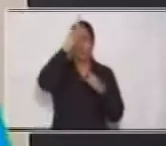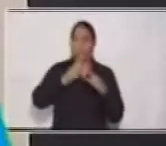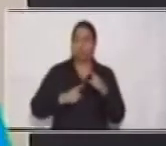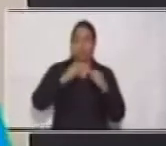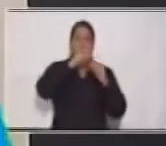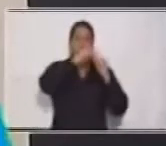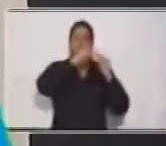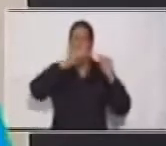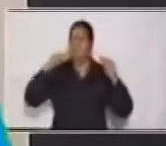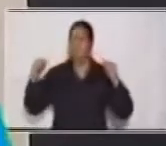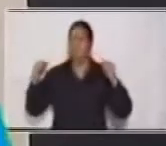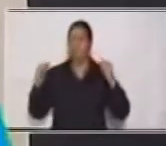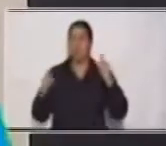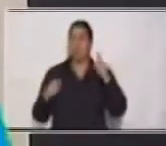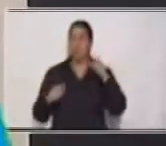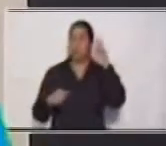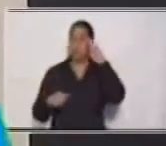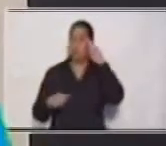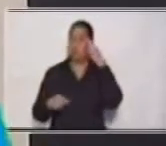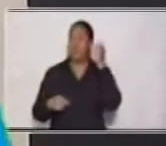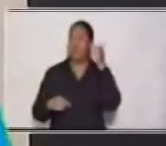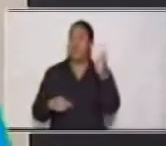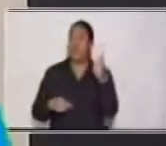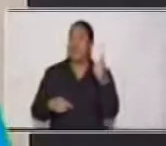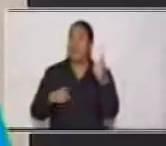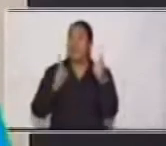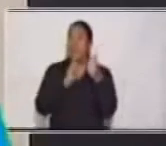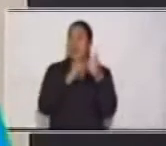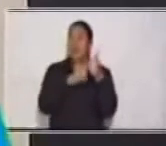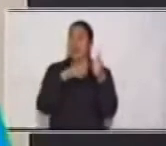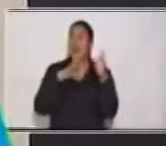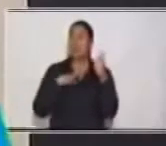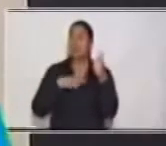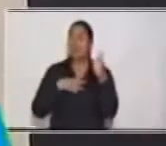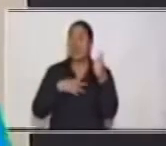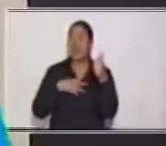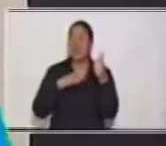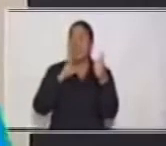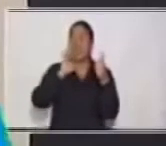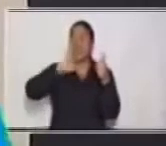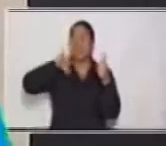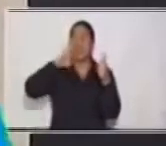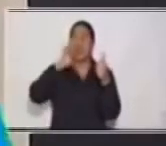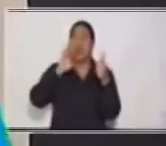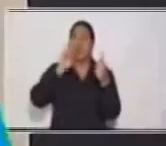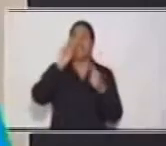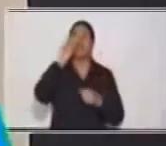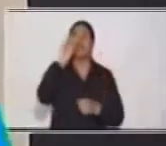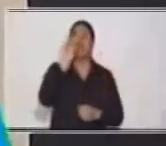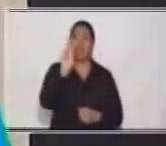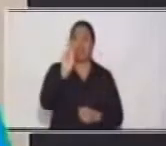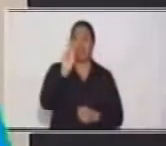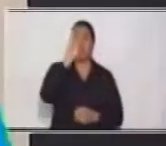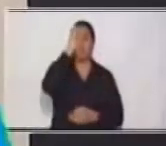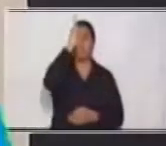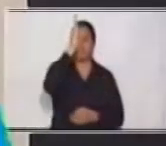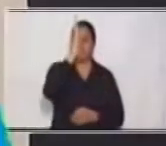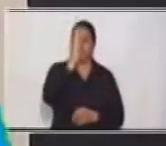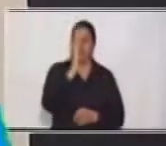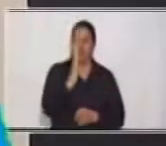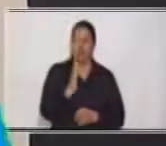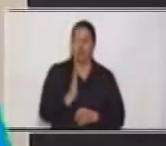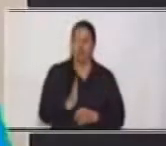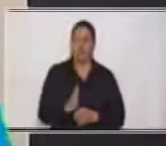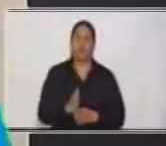A viene con el eje Y, entonces en ese eje se va a trazar el valor más